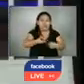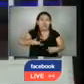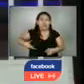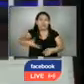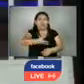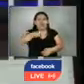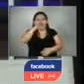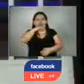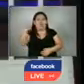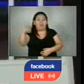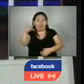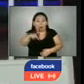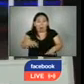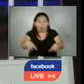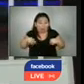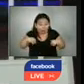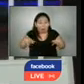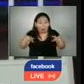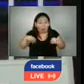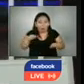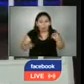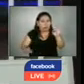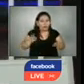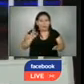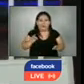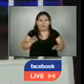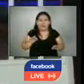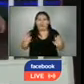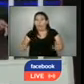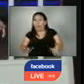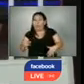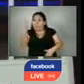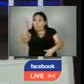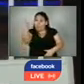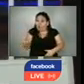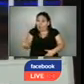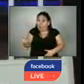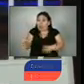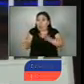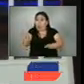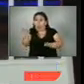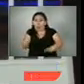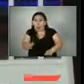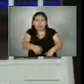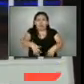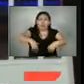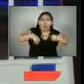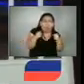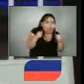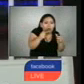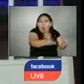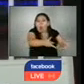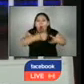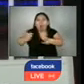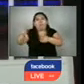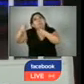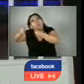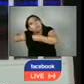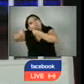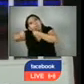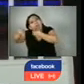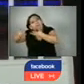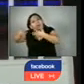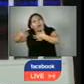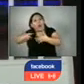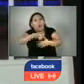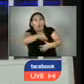país que no se tolerará la impunidad y que no es justo que una persona que se roba una gallina pase una década en la cárcel y las personas